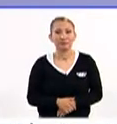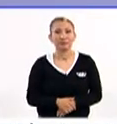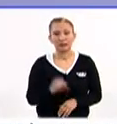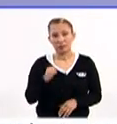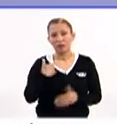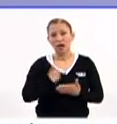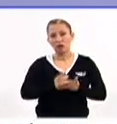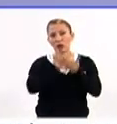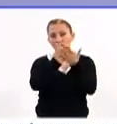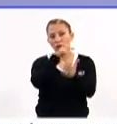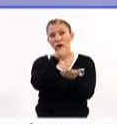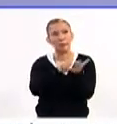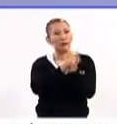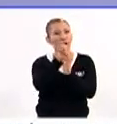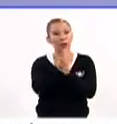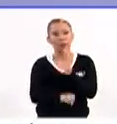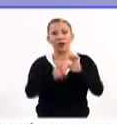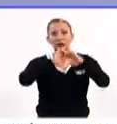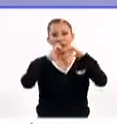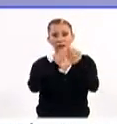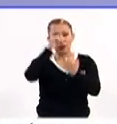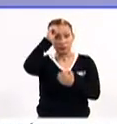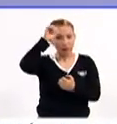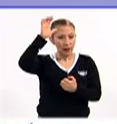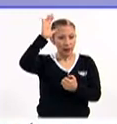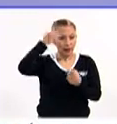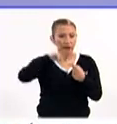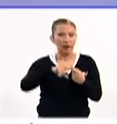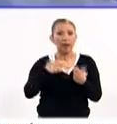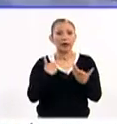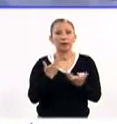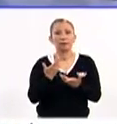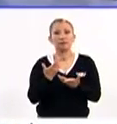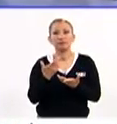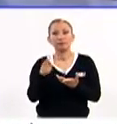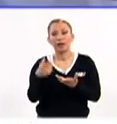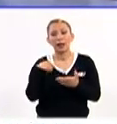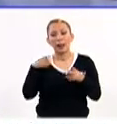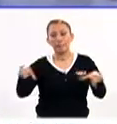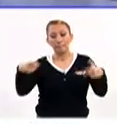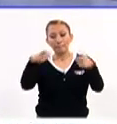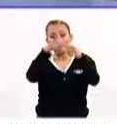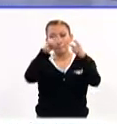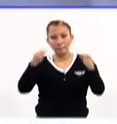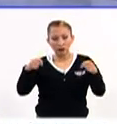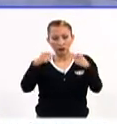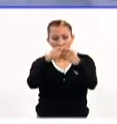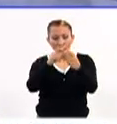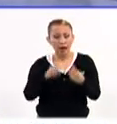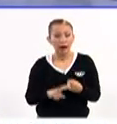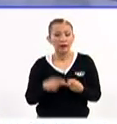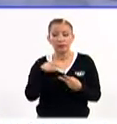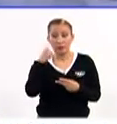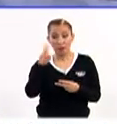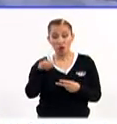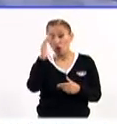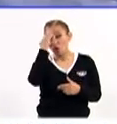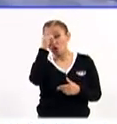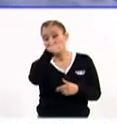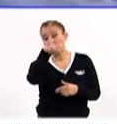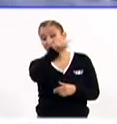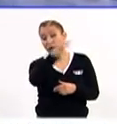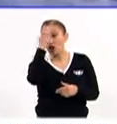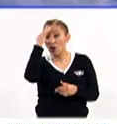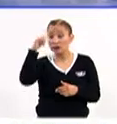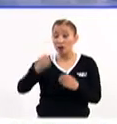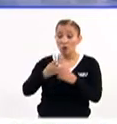sí, me han llevado a lugares como el Estadio Azteca, me han llevado a las pirámides de Teotihuacán. Y la verdad que conocer eso